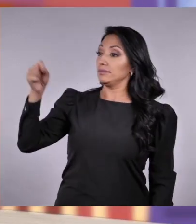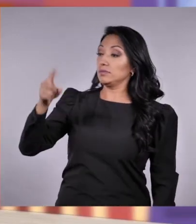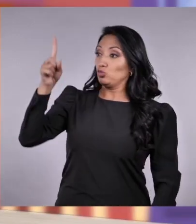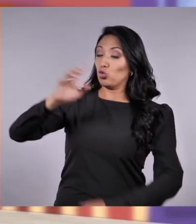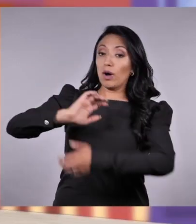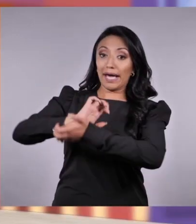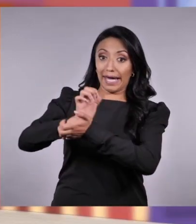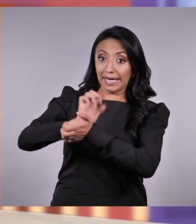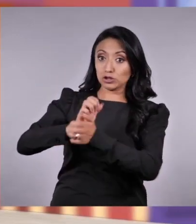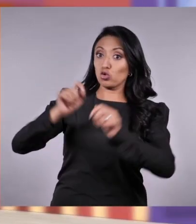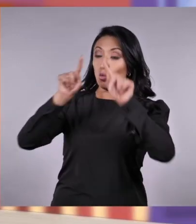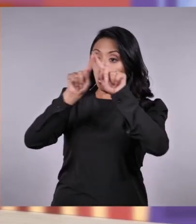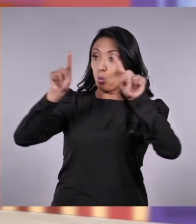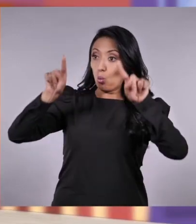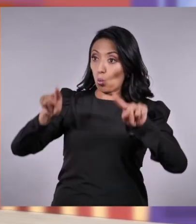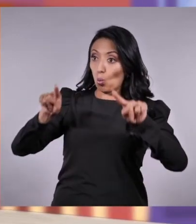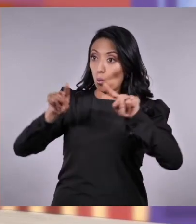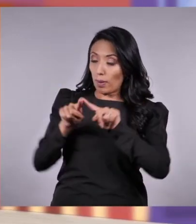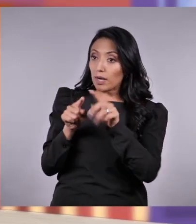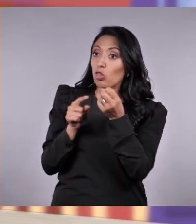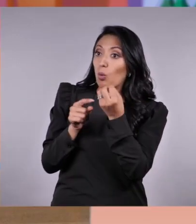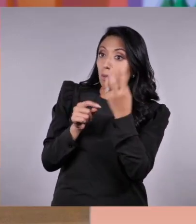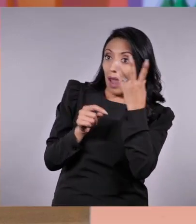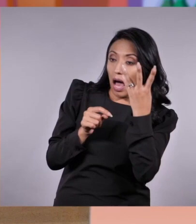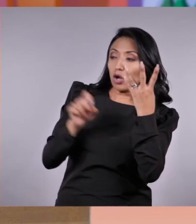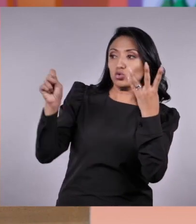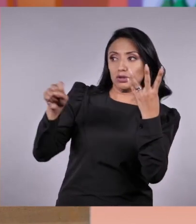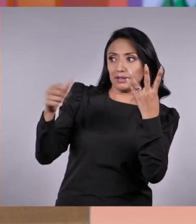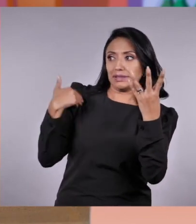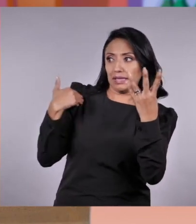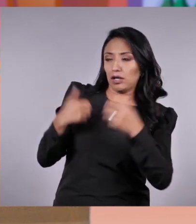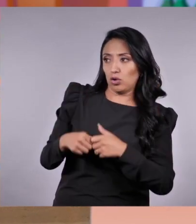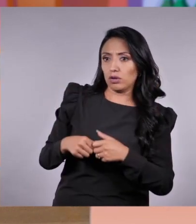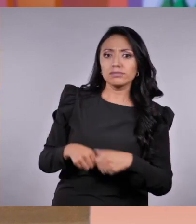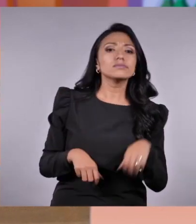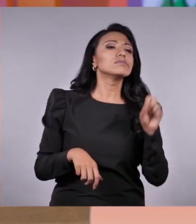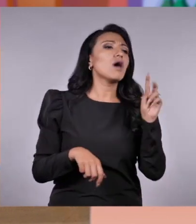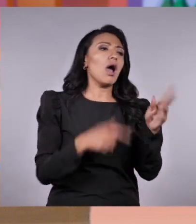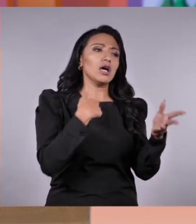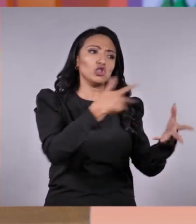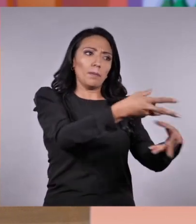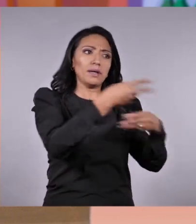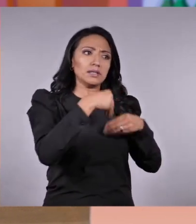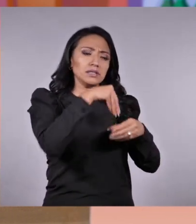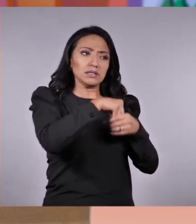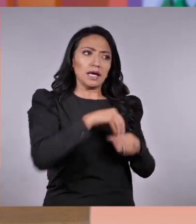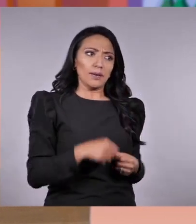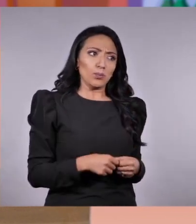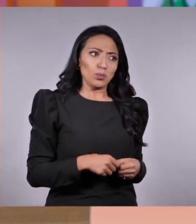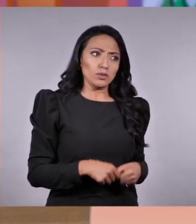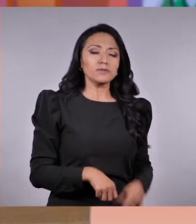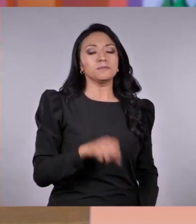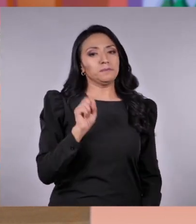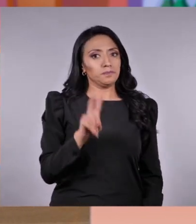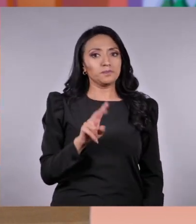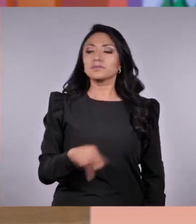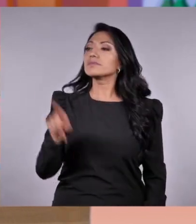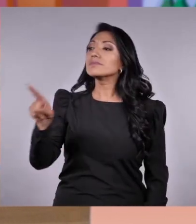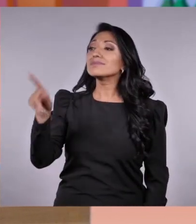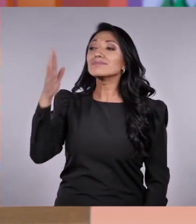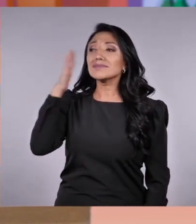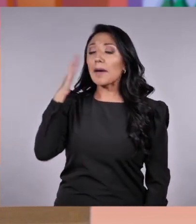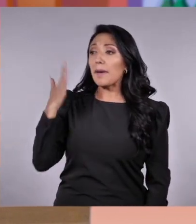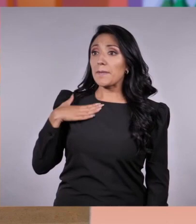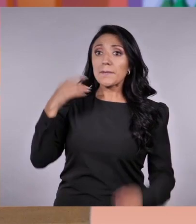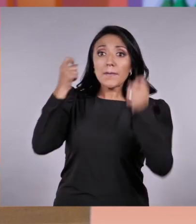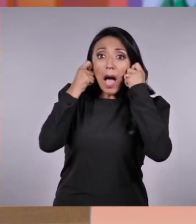un queso cuadrado y blanco. Me llevo este también, vecina. ¡Sí! ¿Sabe? Mi abuelita